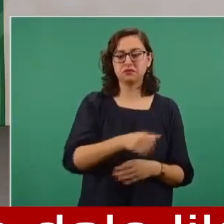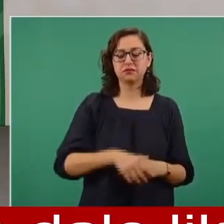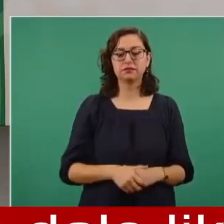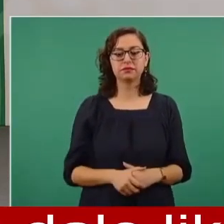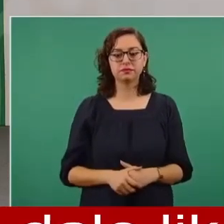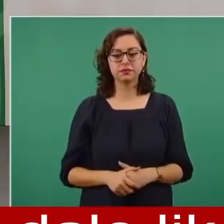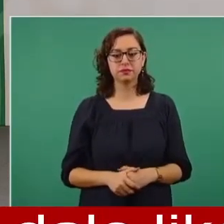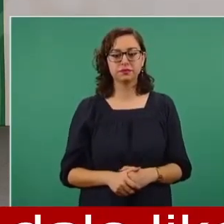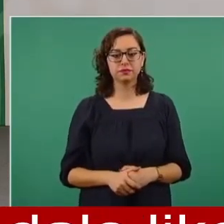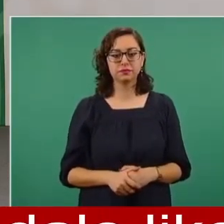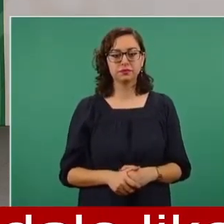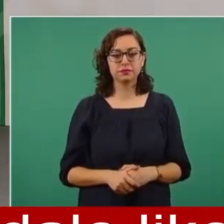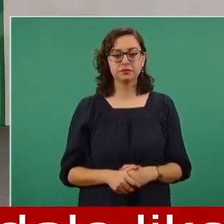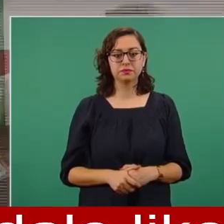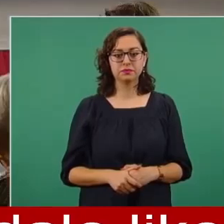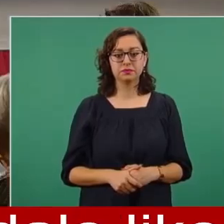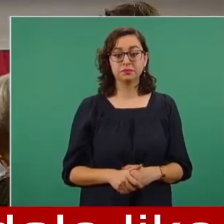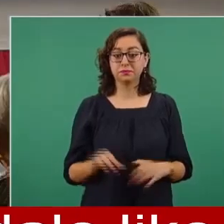60